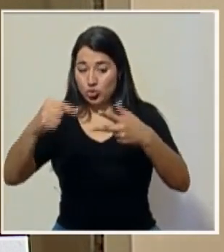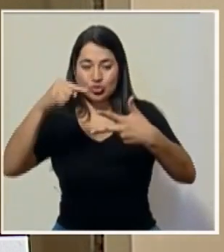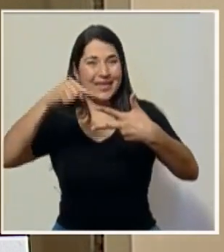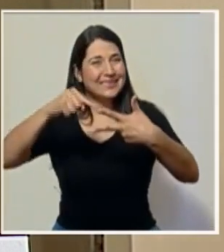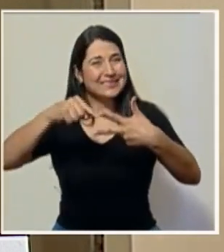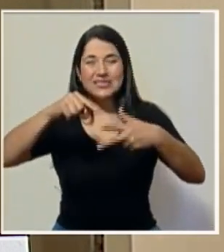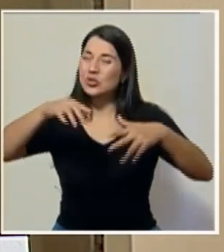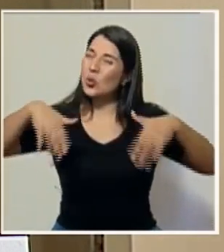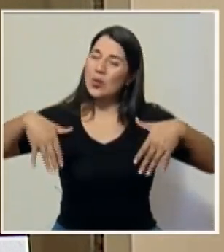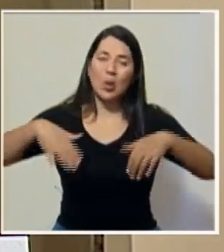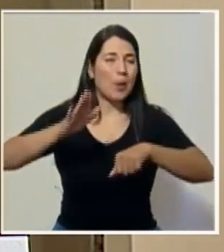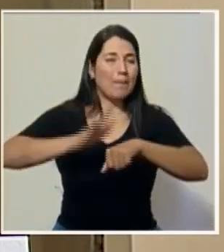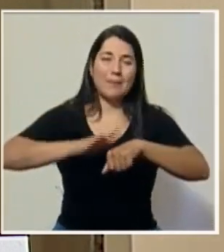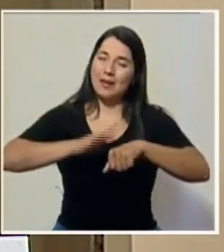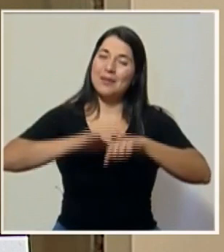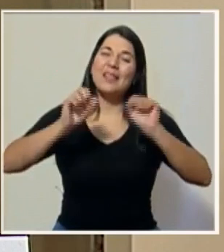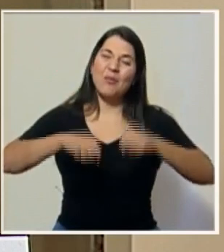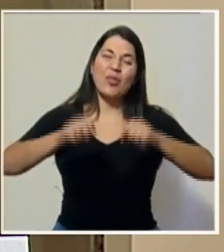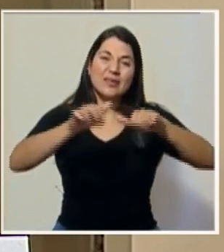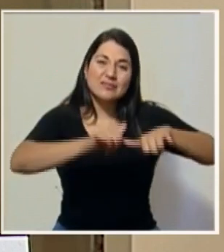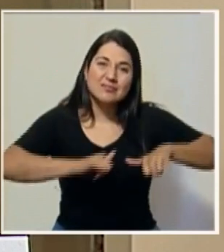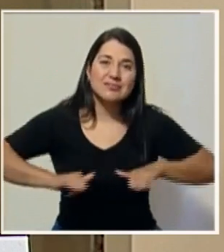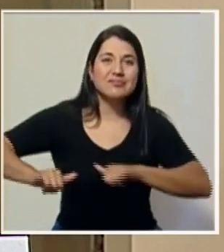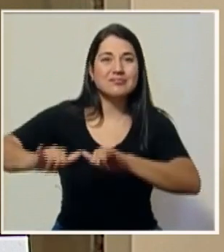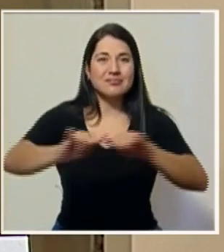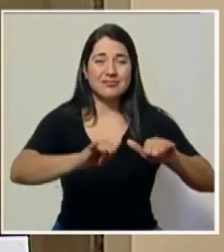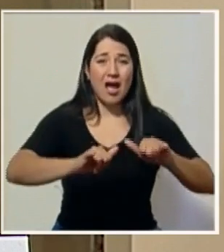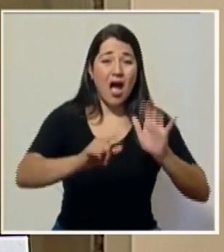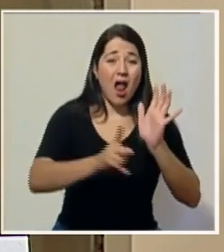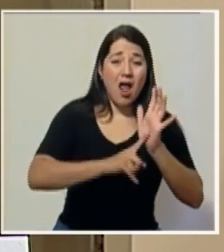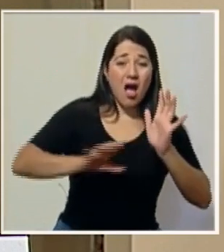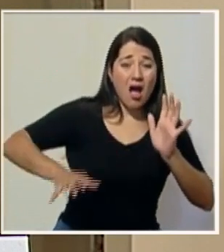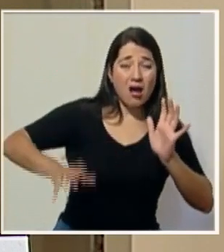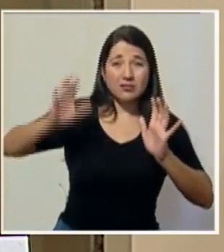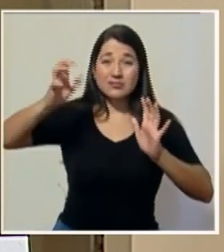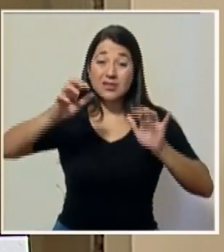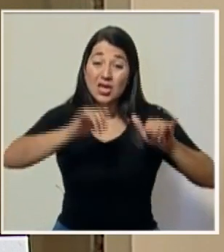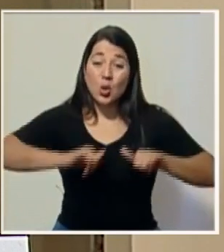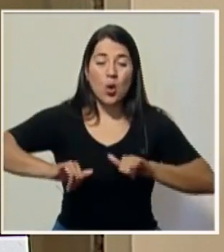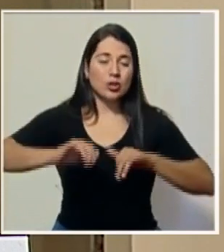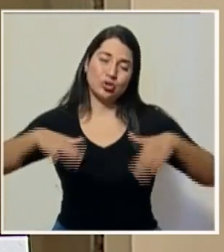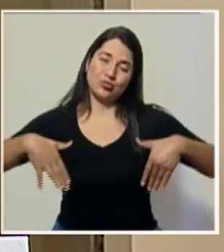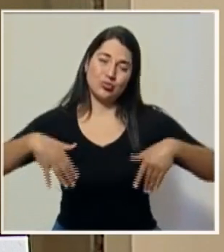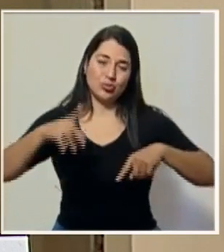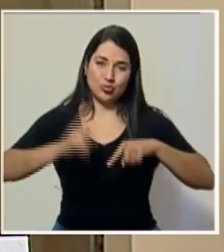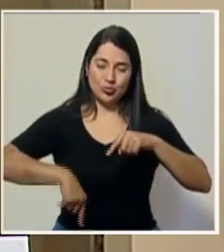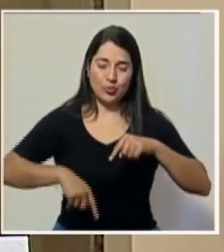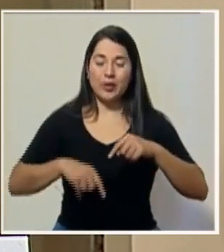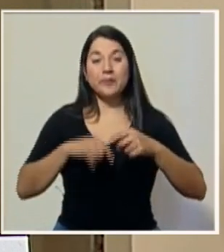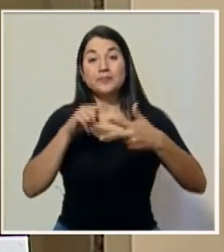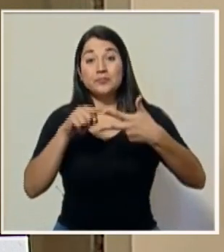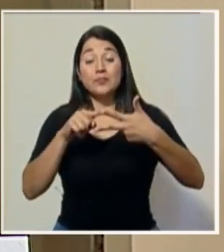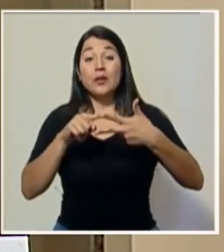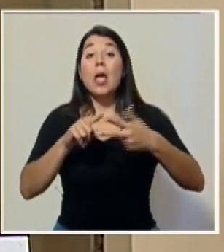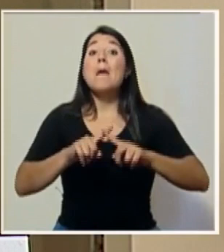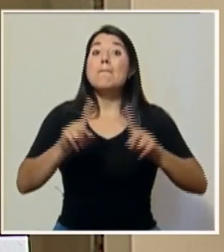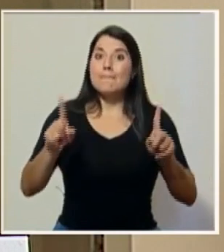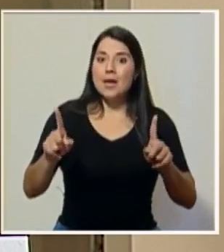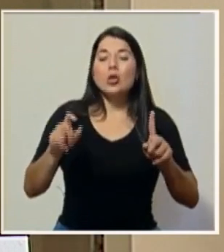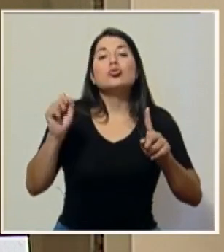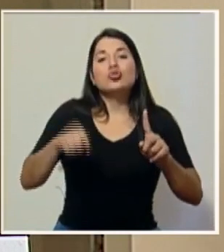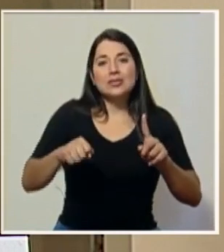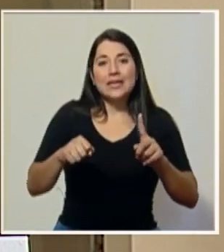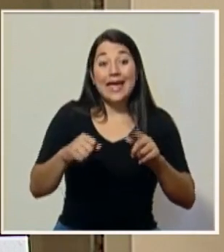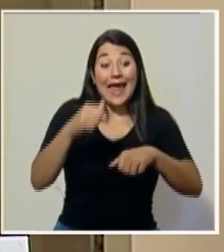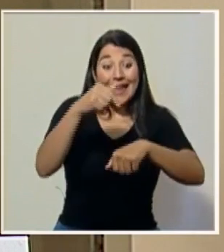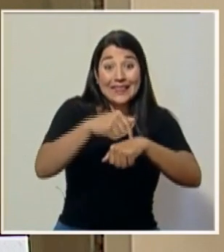nos permite ampliar tantísimo esa capacidad de movilización. Lo que sí se ha hecho es ampliar los